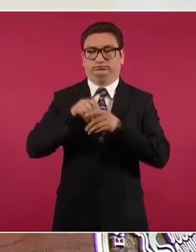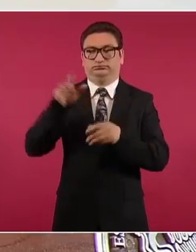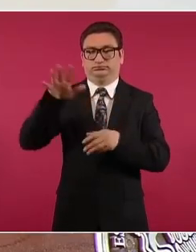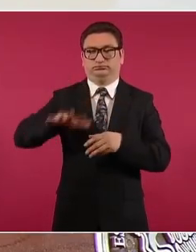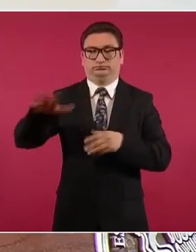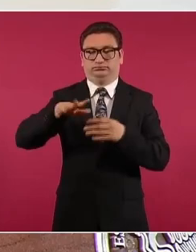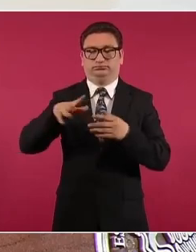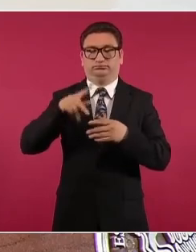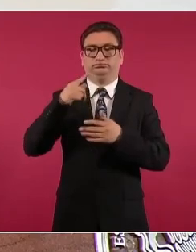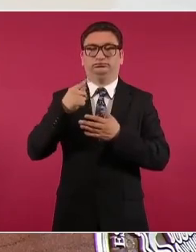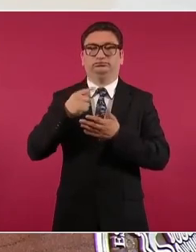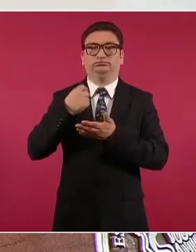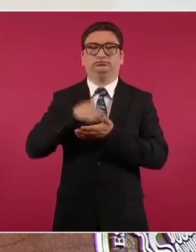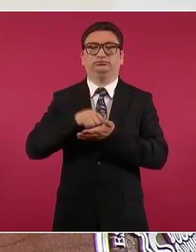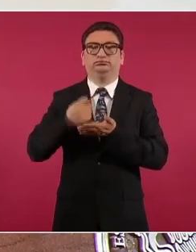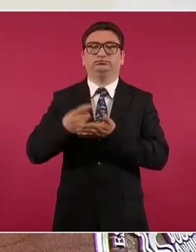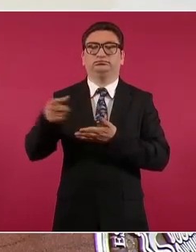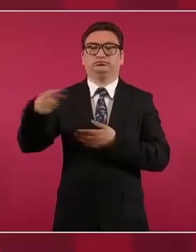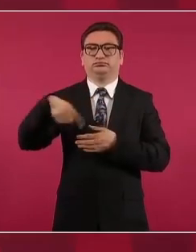y